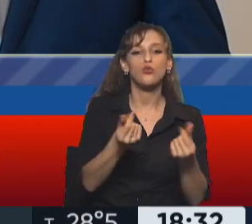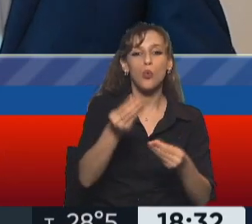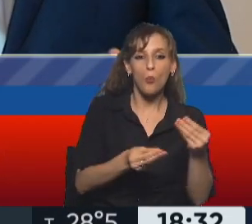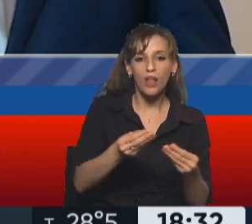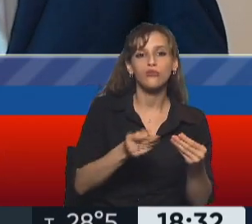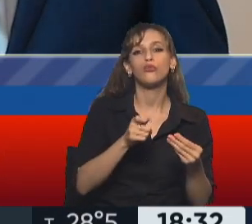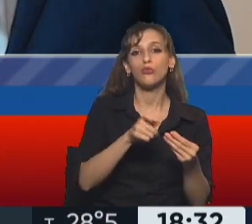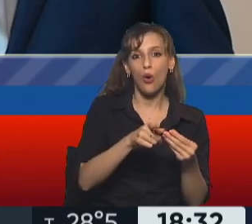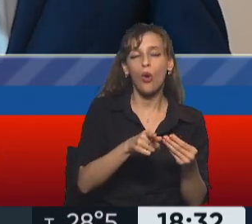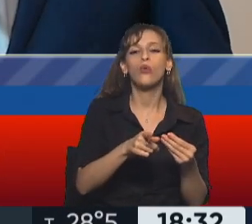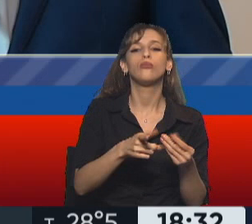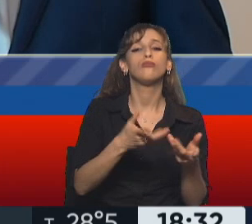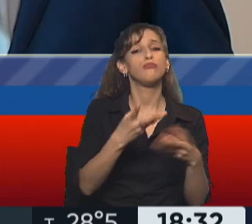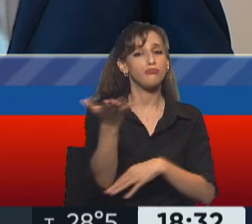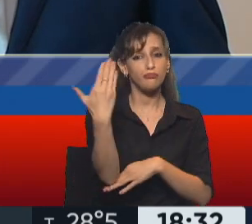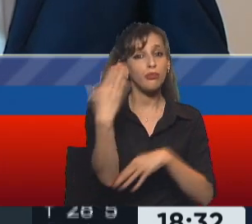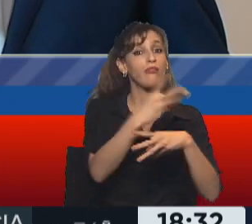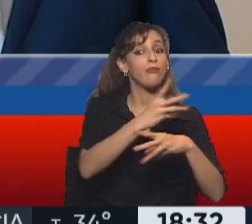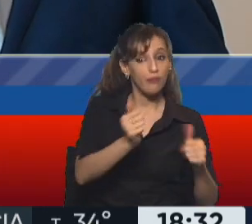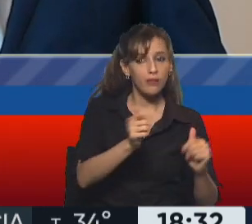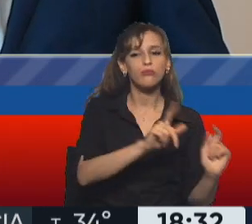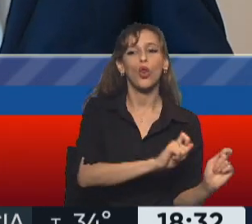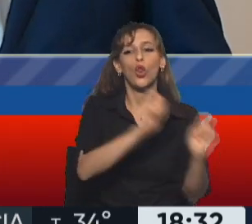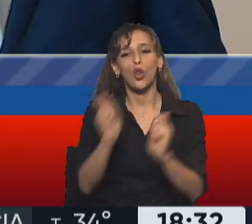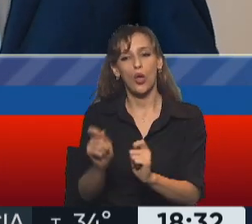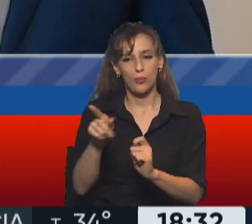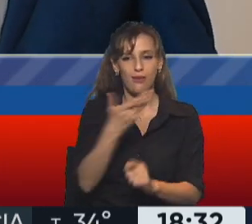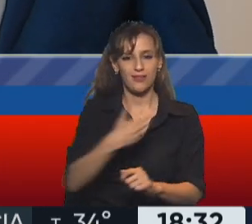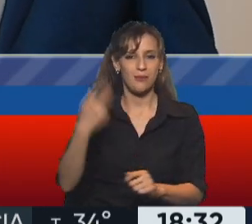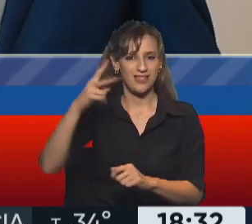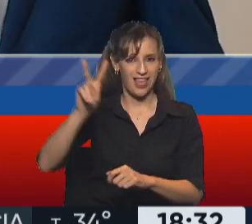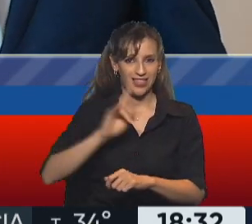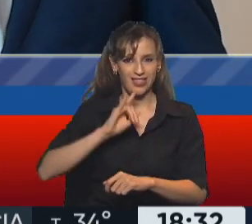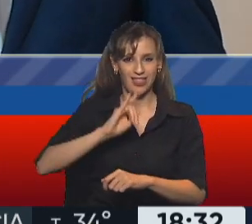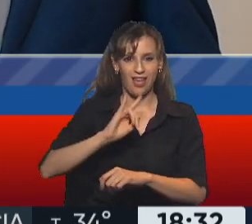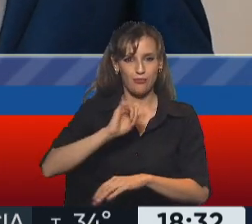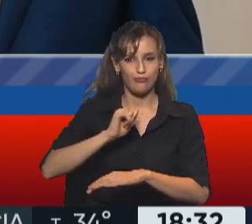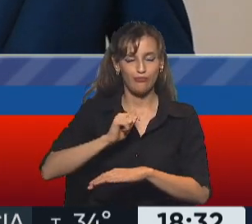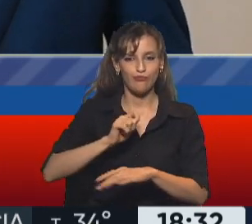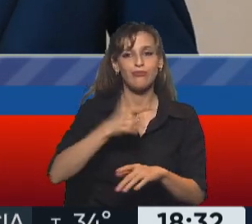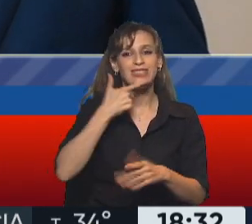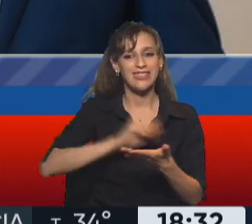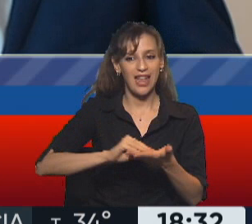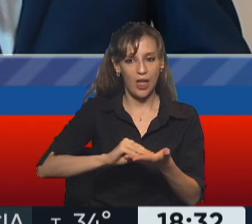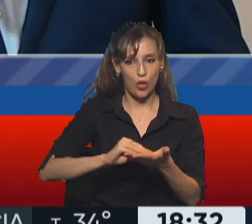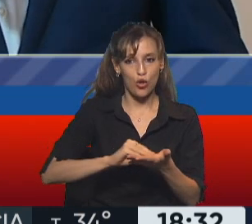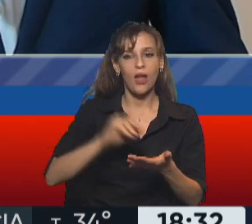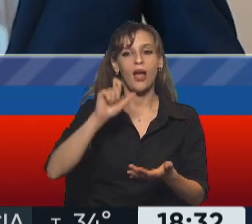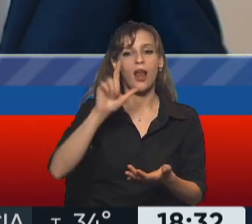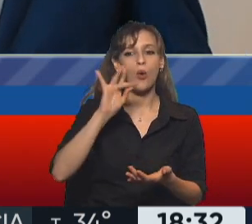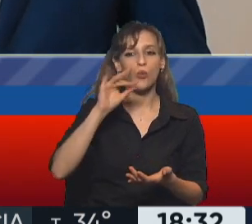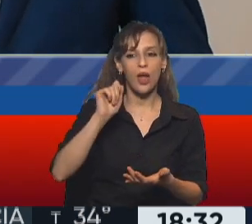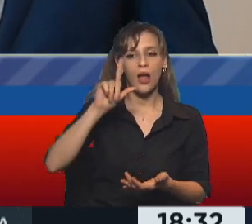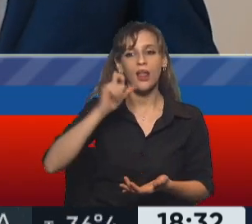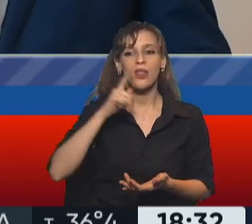dejó paso para seguir presidiendo la sesión a la vicepresidenta del cuerpo, la senadora santiagueña Claudia Ledesma